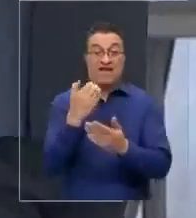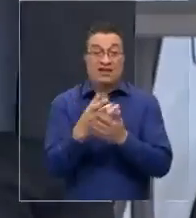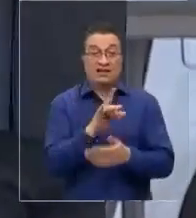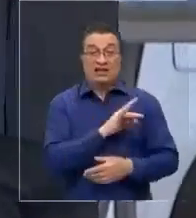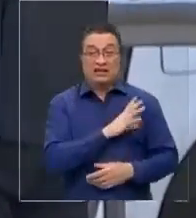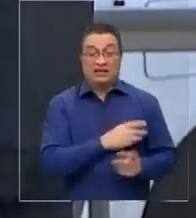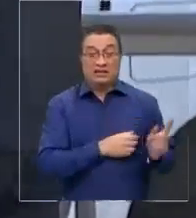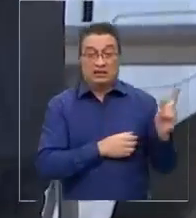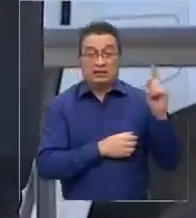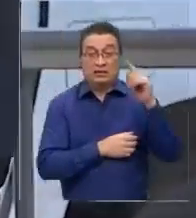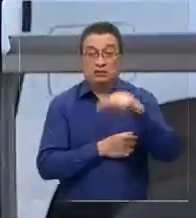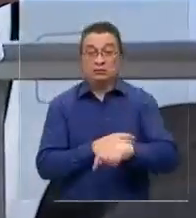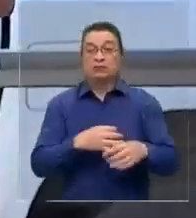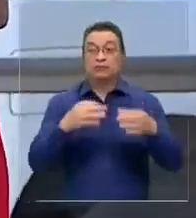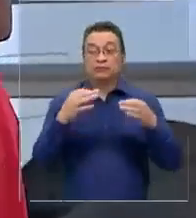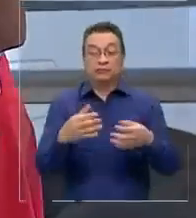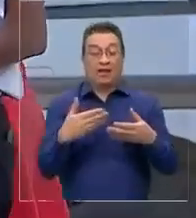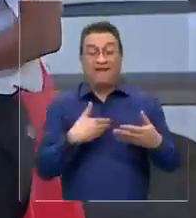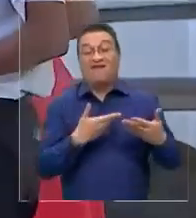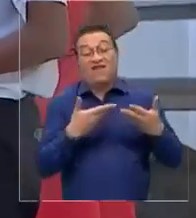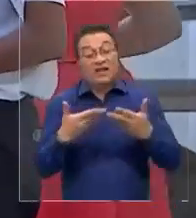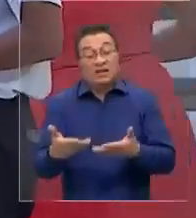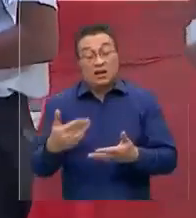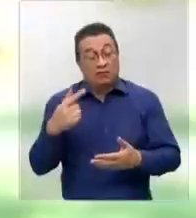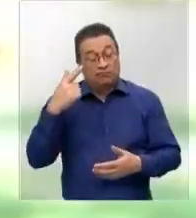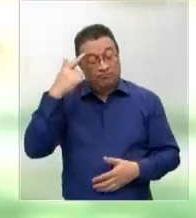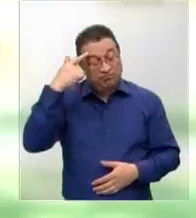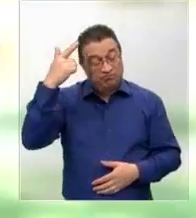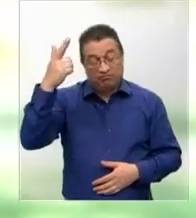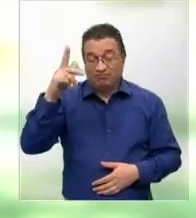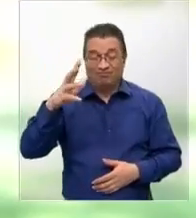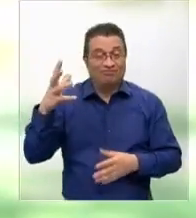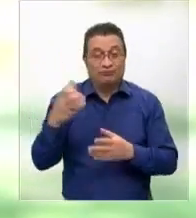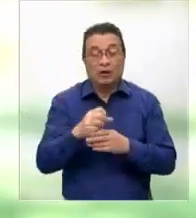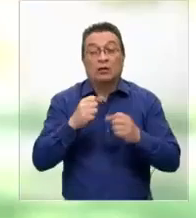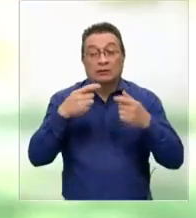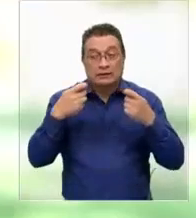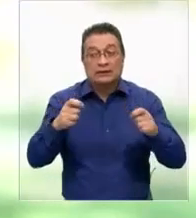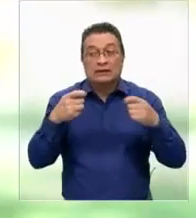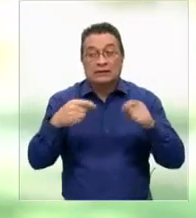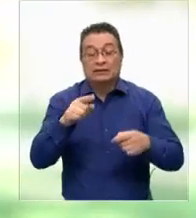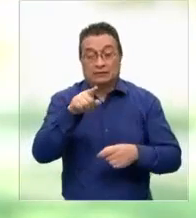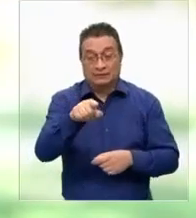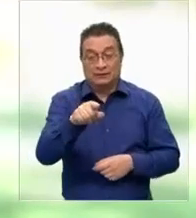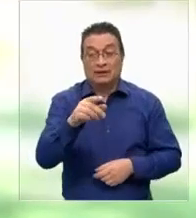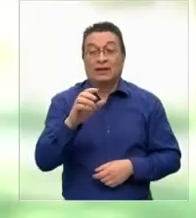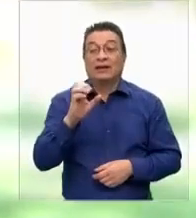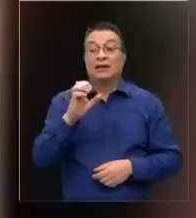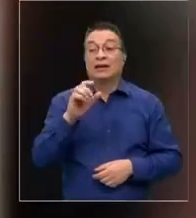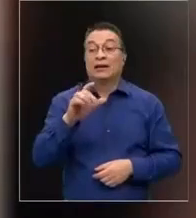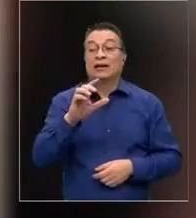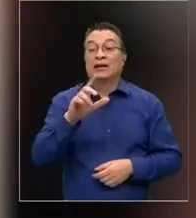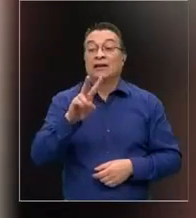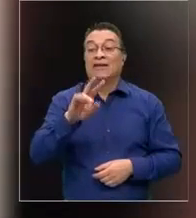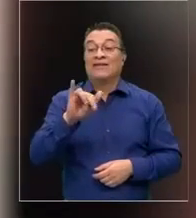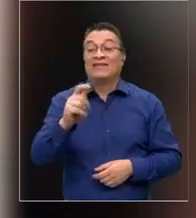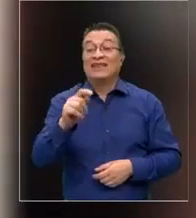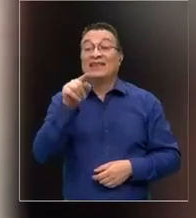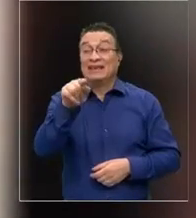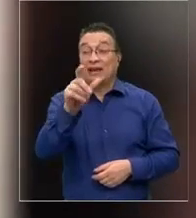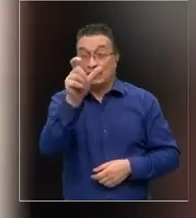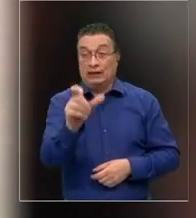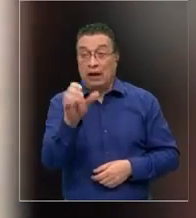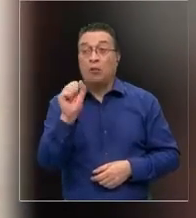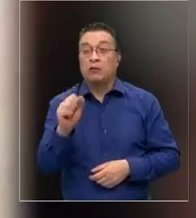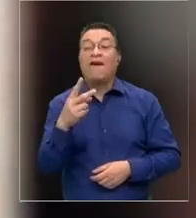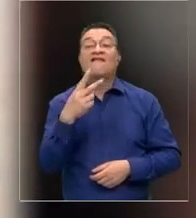Chile y definitivamente no es la visita que imaginaba. Después de varios intentos, Elian Marcos Vitt pudo ingresar al país en el que